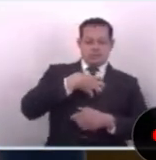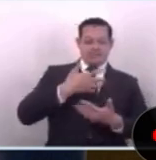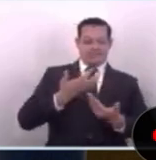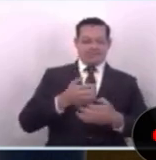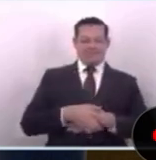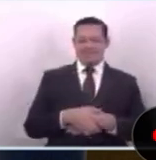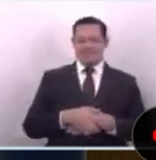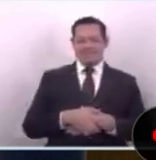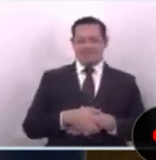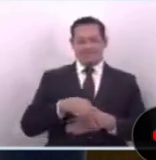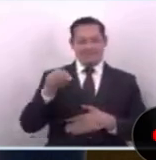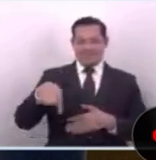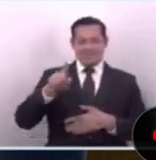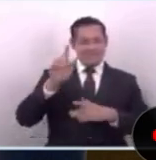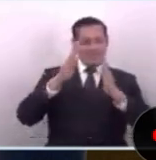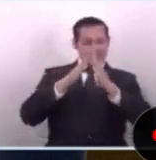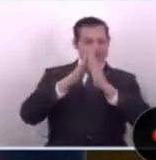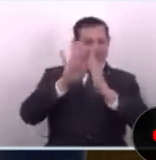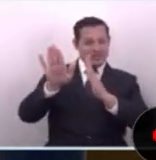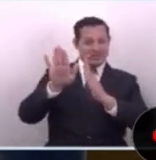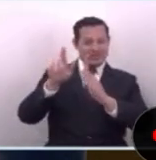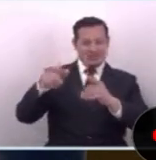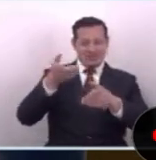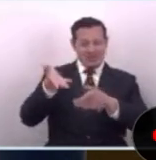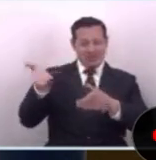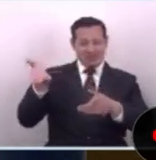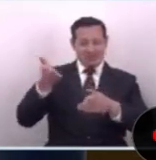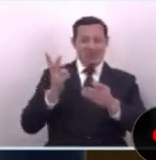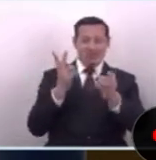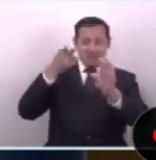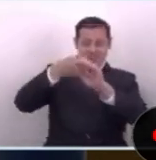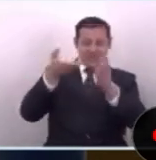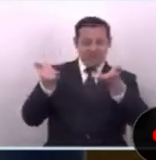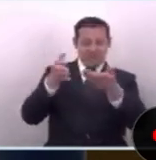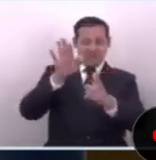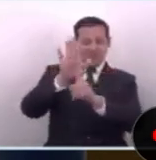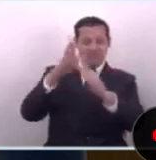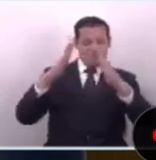si aquí no están en su casa me vayan a hacer esas cosas a sus